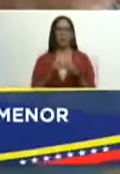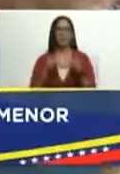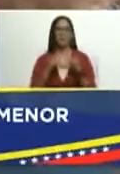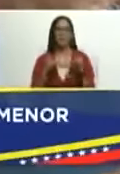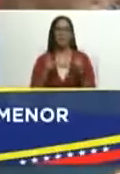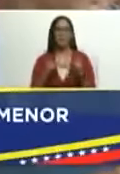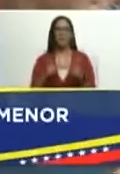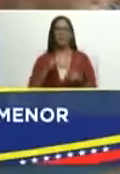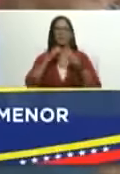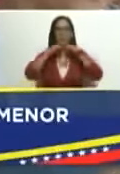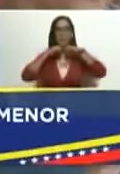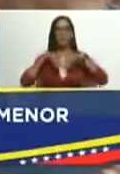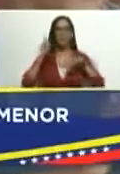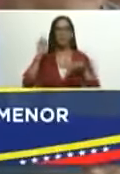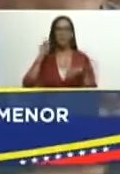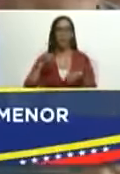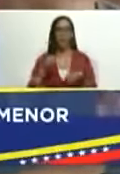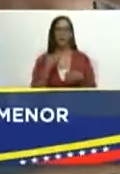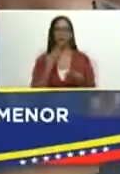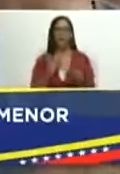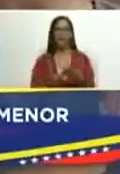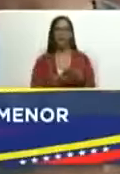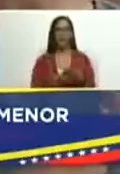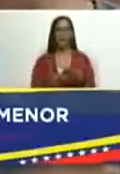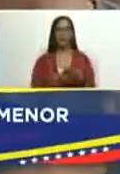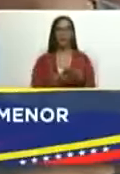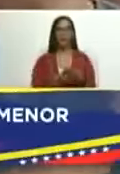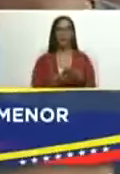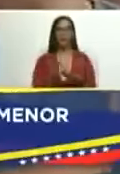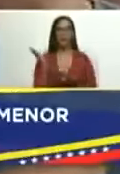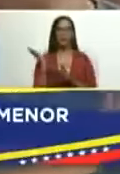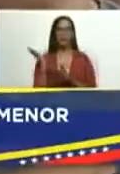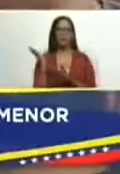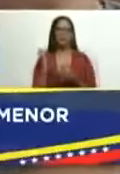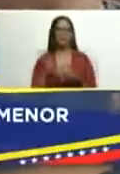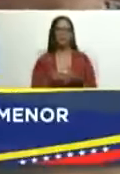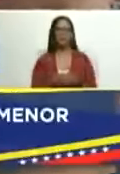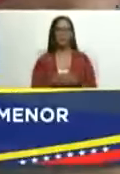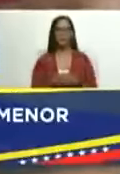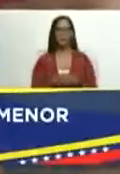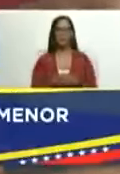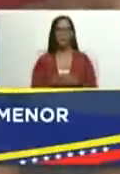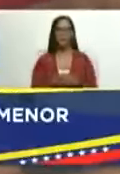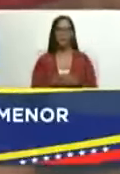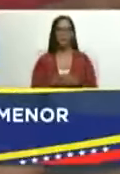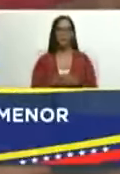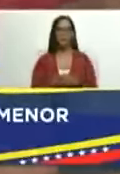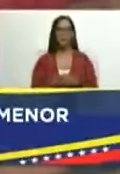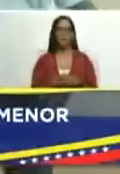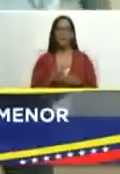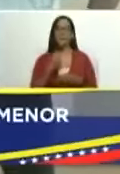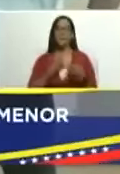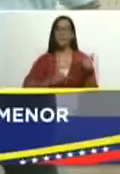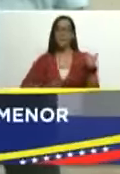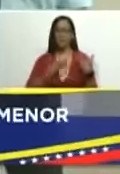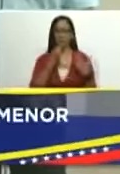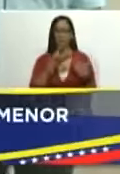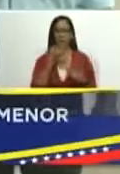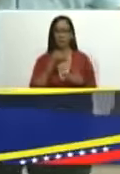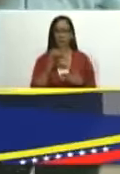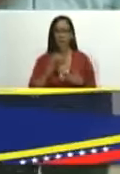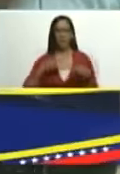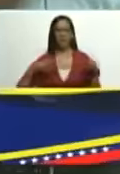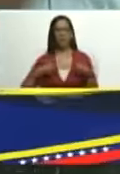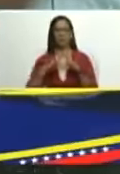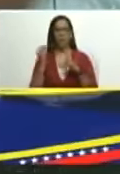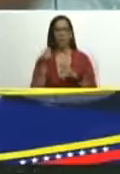manda sus bendiciones también y agradecimientos. Adelante, alcalde. Gracias, Jacqueline. Presidente, buenas tardes. Nos encontramos,